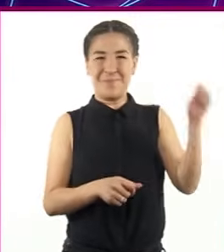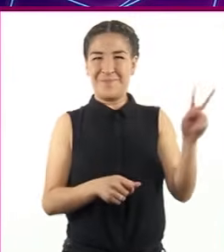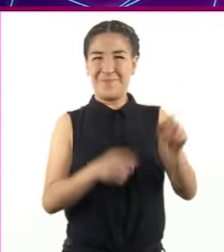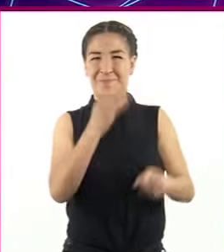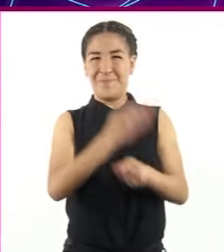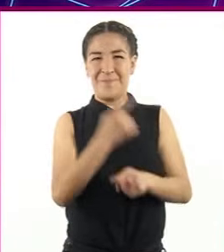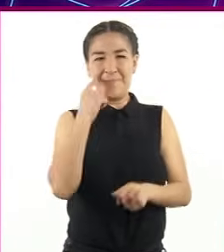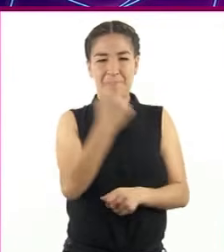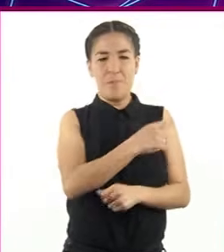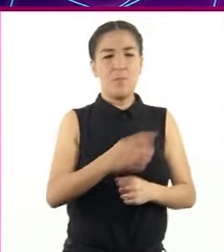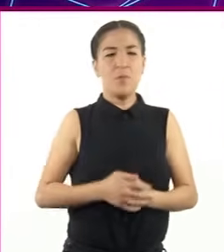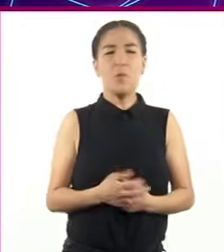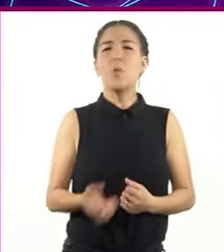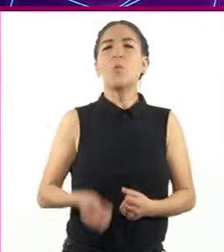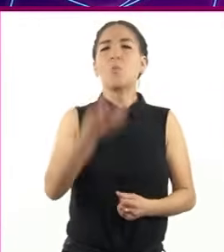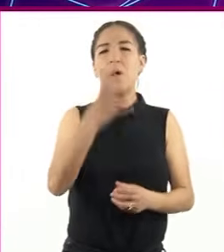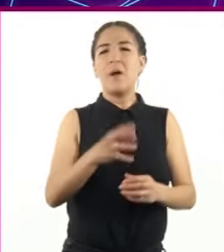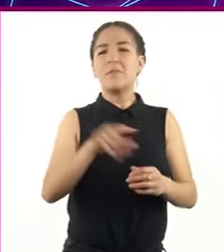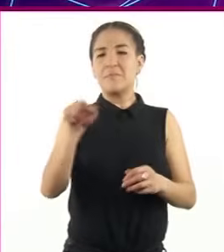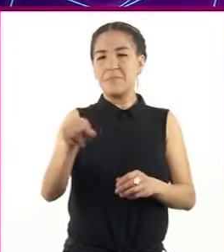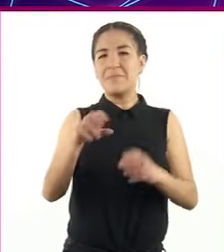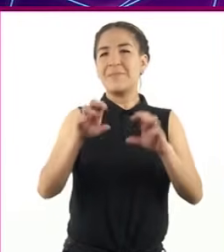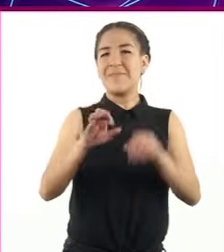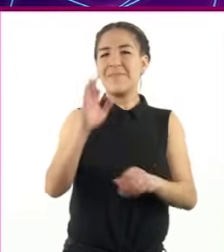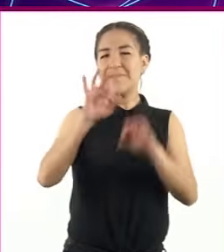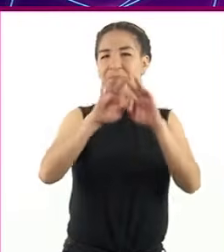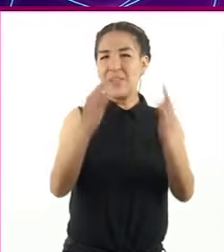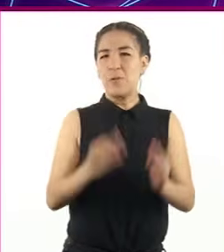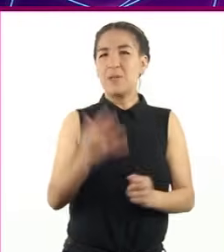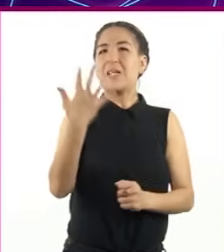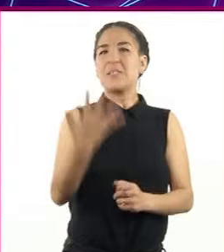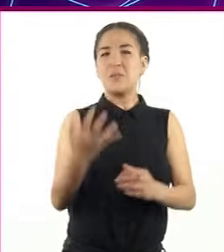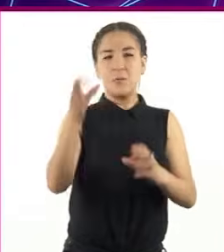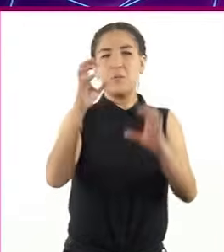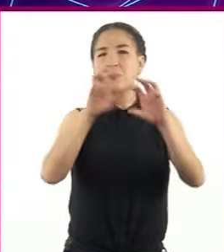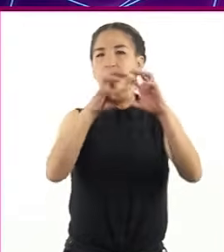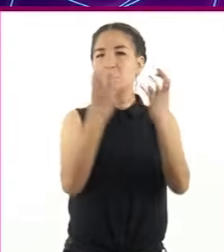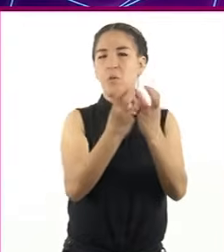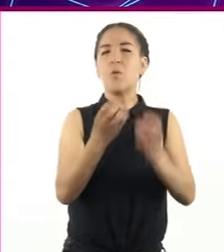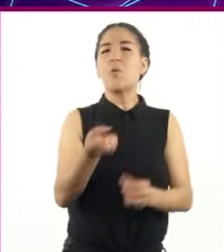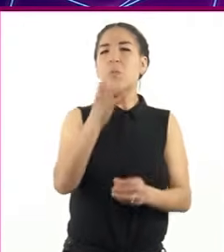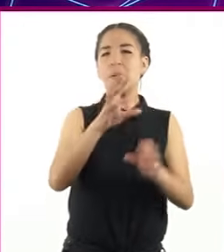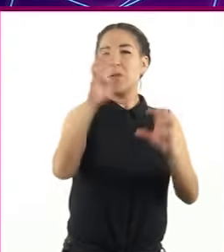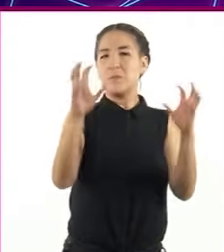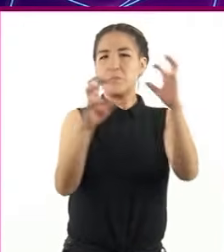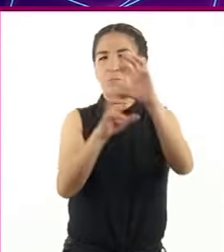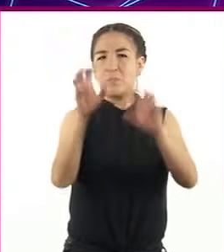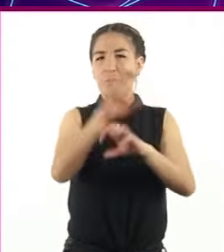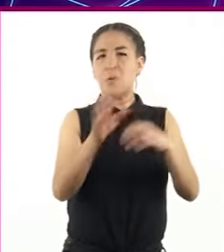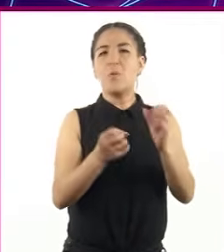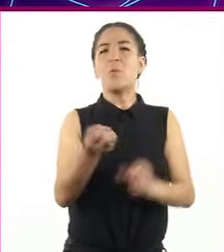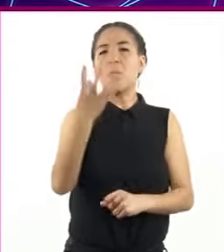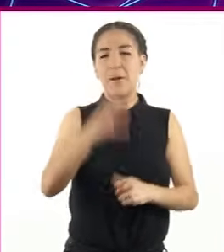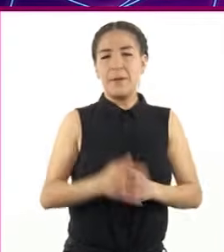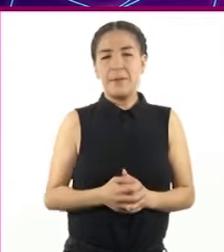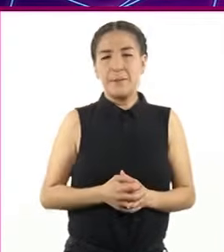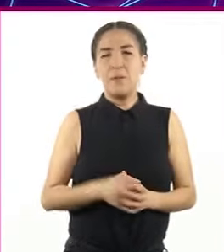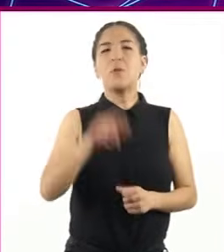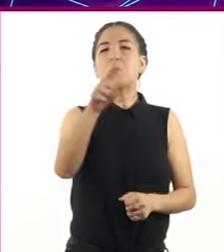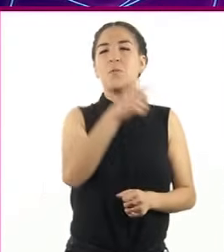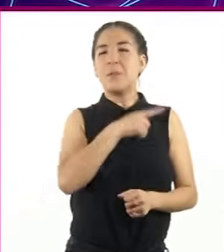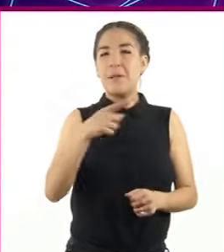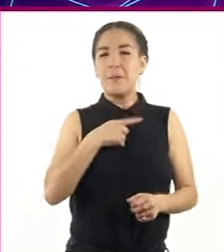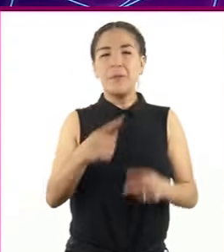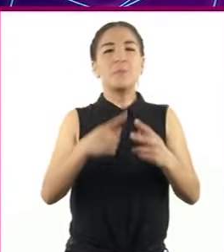presenta, ¿cuántas esferas tendrá la figura 5? Para conocer el número de esferas que corresponden a la figura 5,